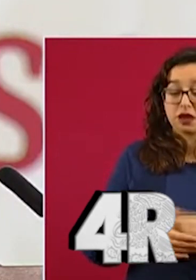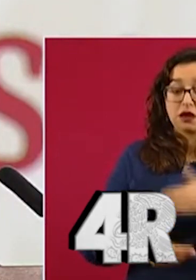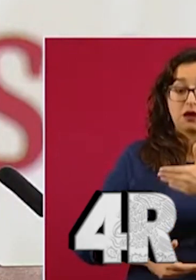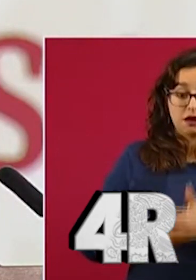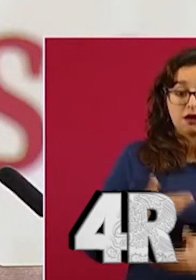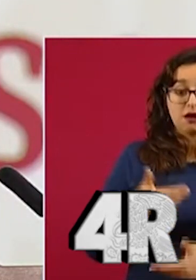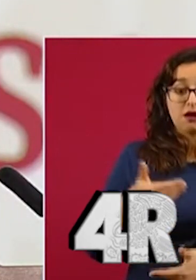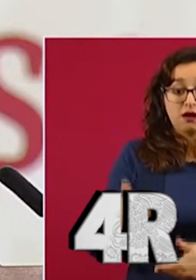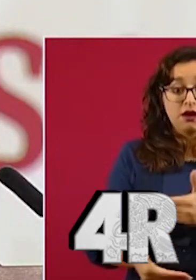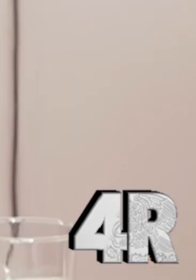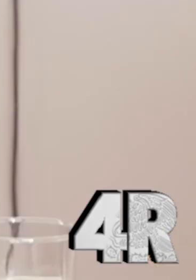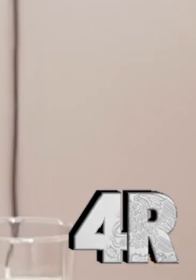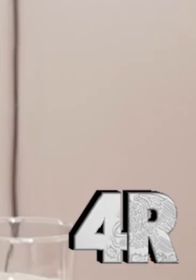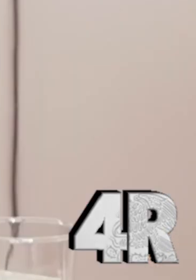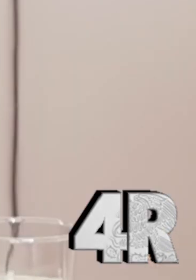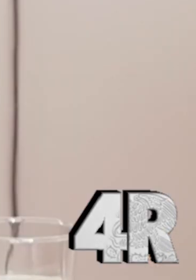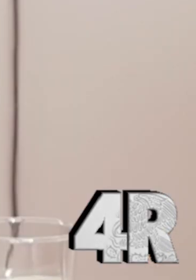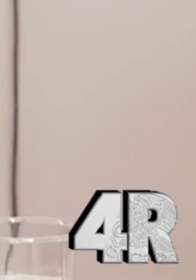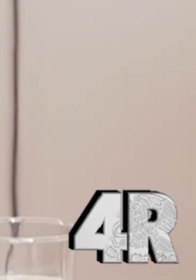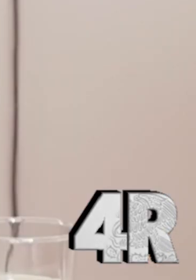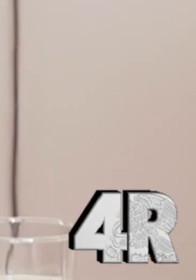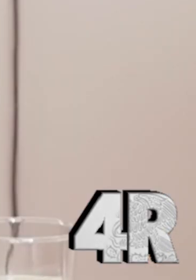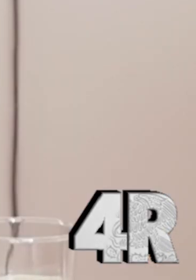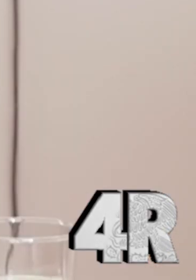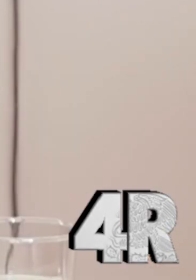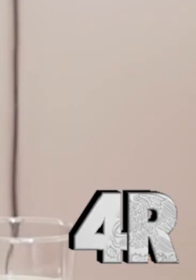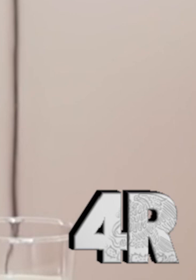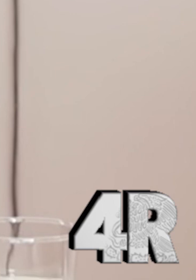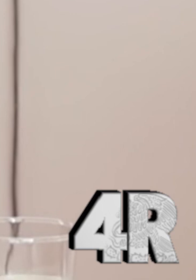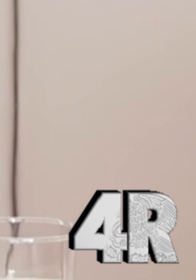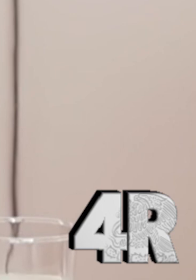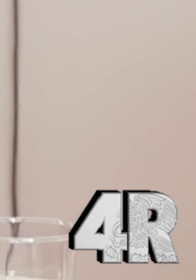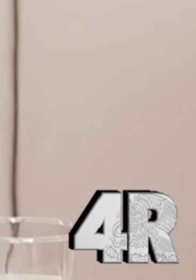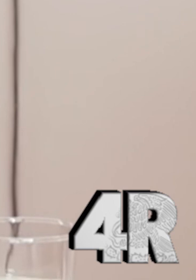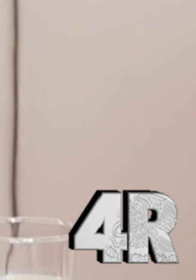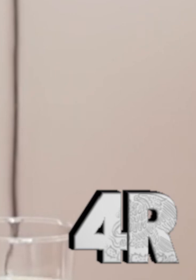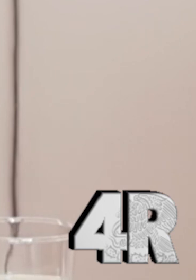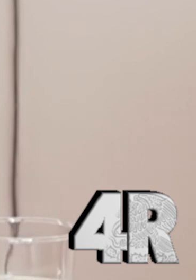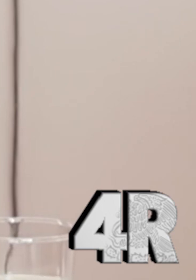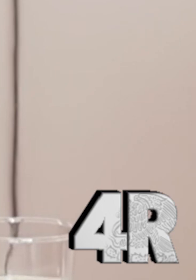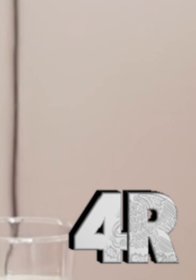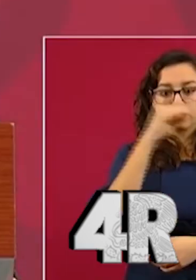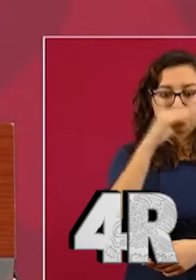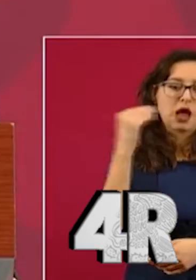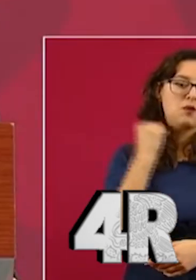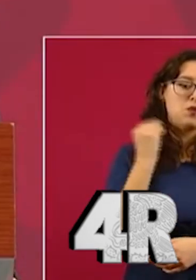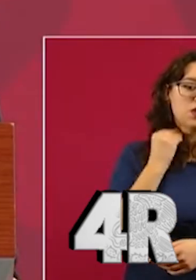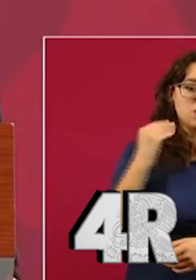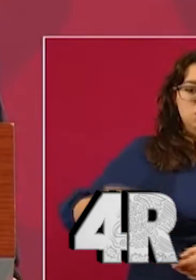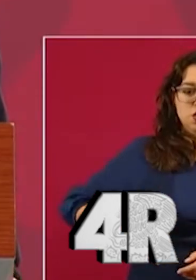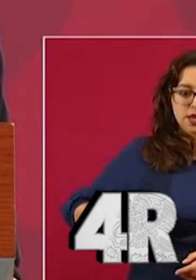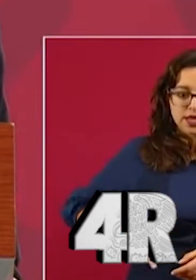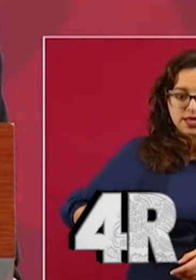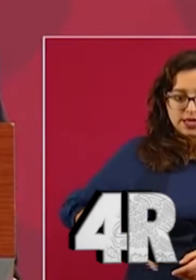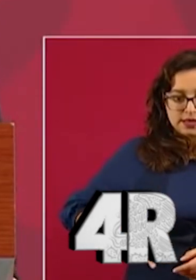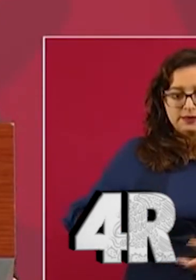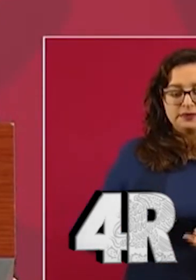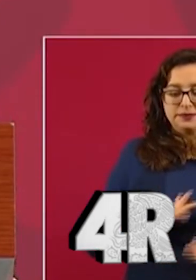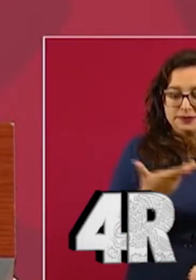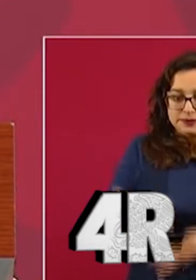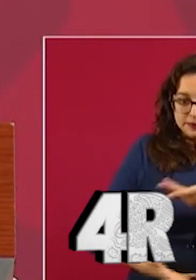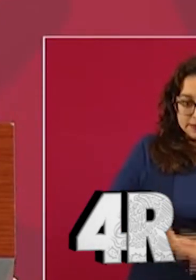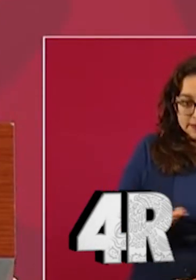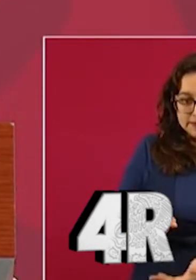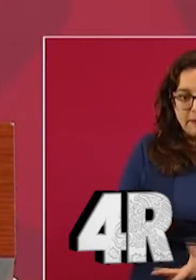extranjeras excedentes serán repatriados a su país de origen sin embargo ciudadanos algo bastante importante